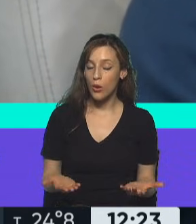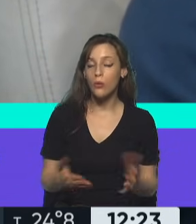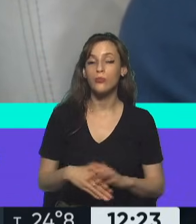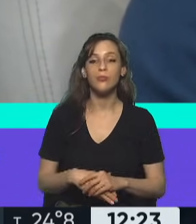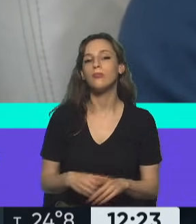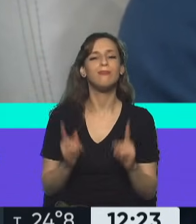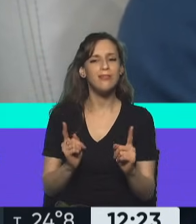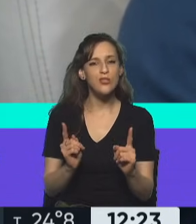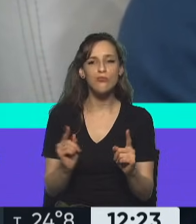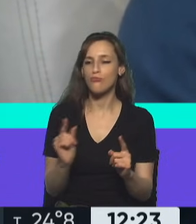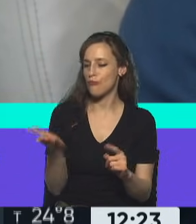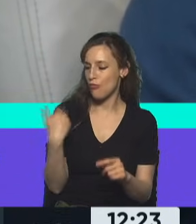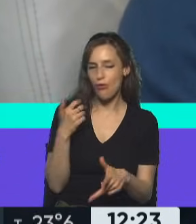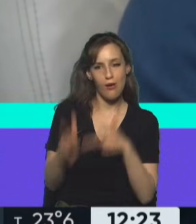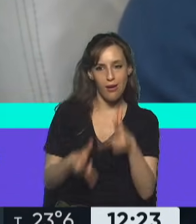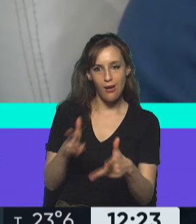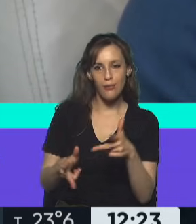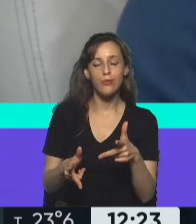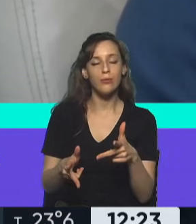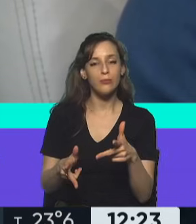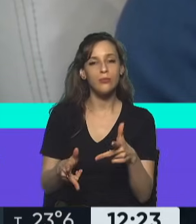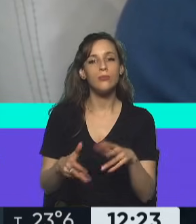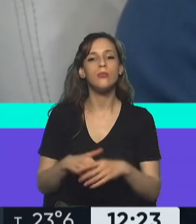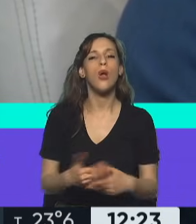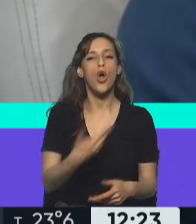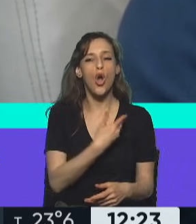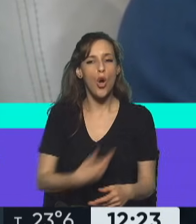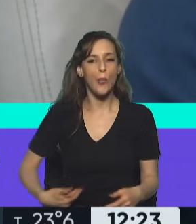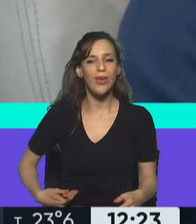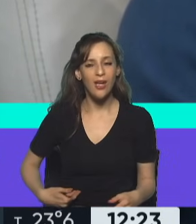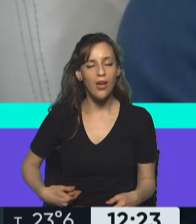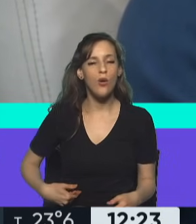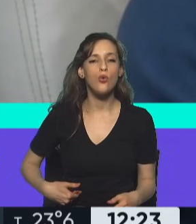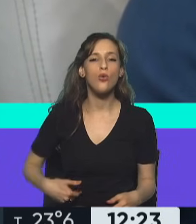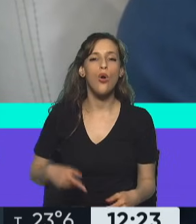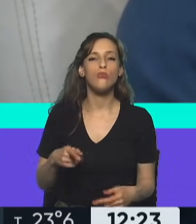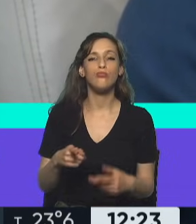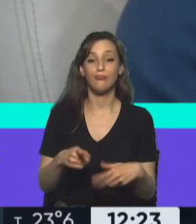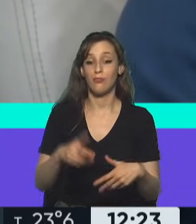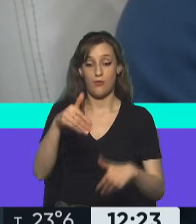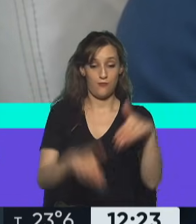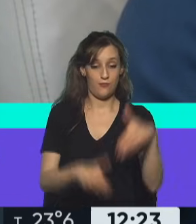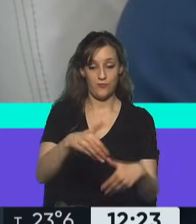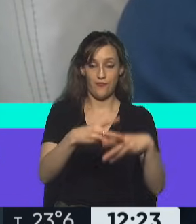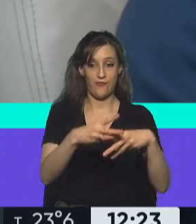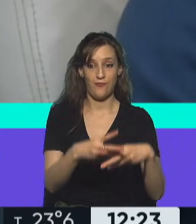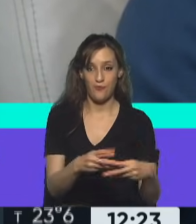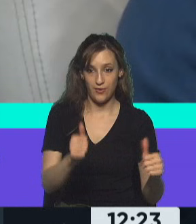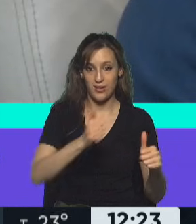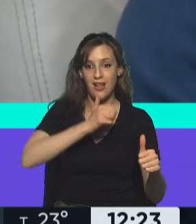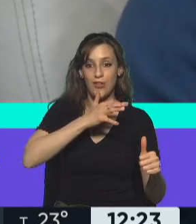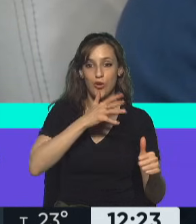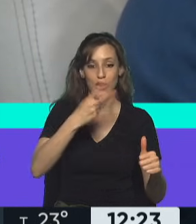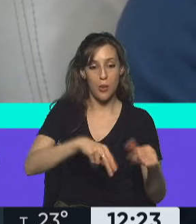lo que veníamos hablando, ¿qué escenario político imagina el gobierno para después de las elecciones del 14 de noviembre,